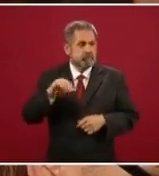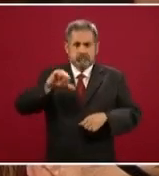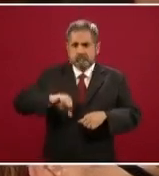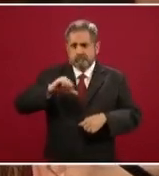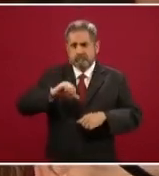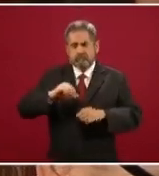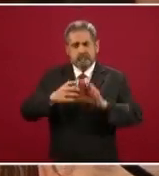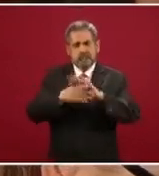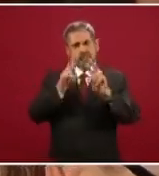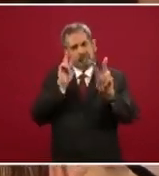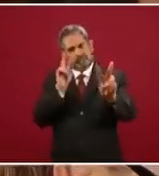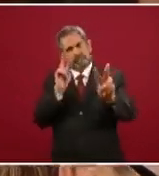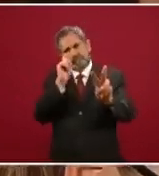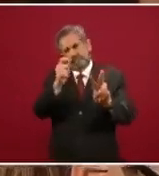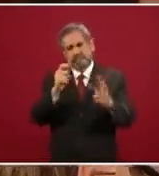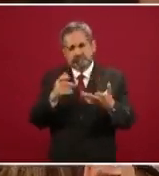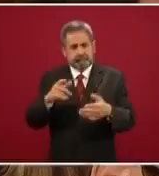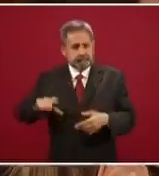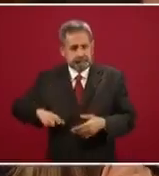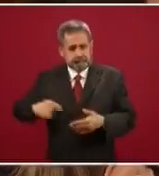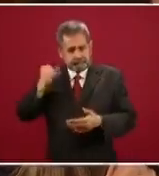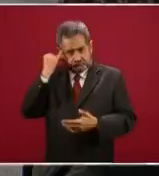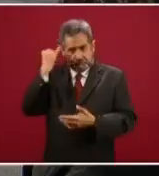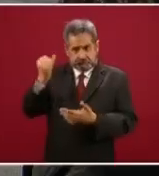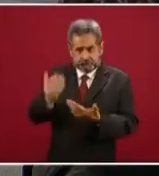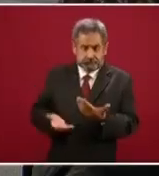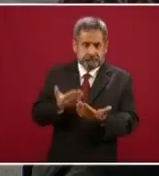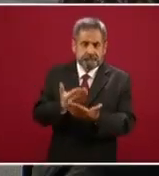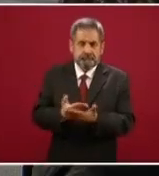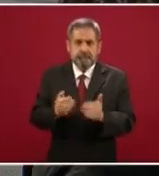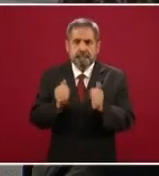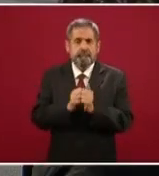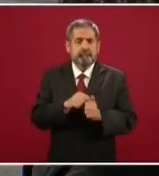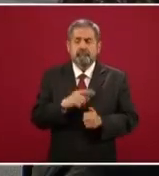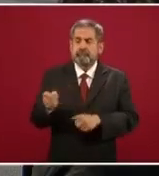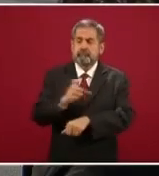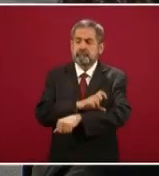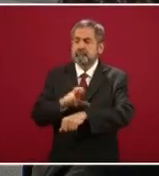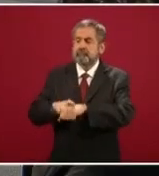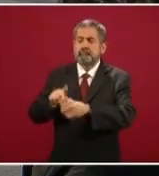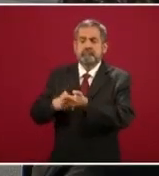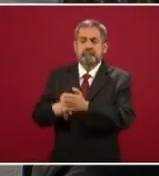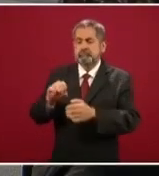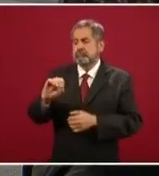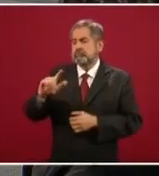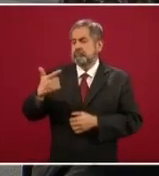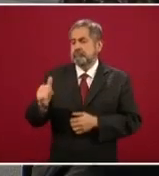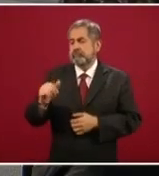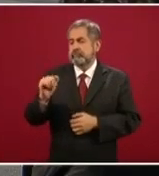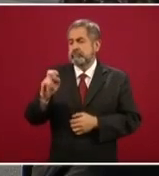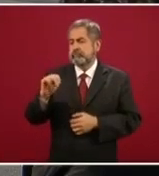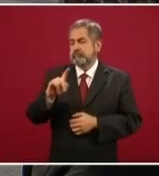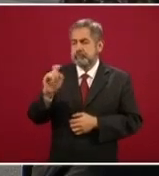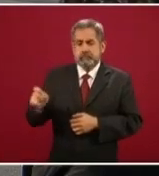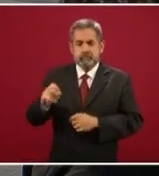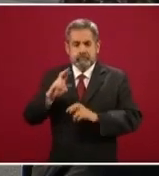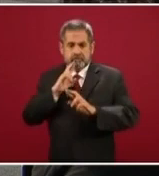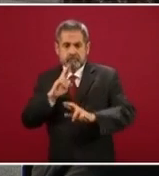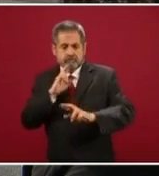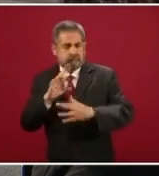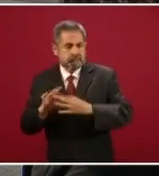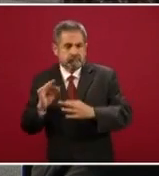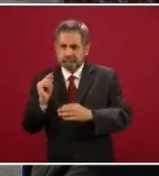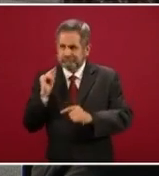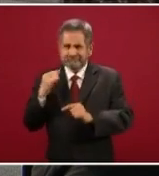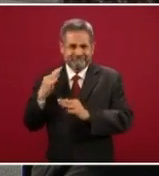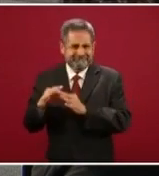aquí, quizás basándonos también en la coordinación de Olga Sánchez Cordero, que ha dado respuestas tan importantes estos